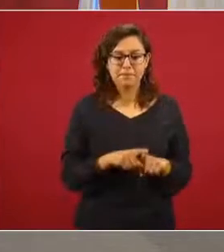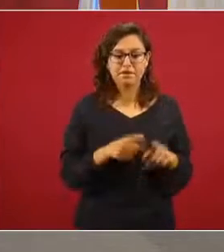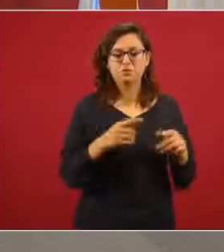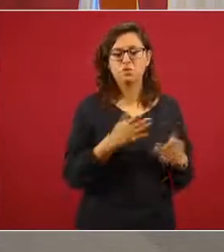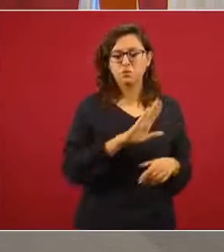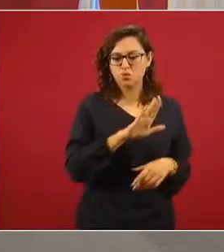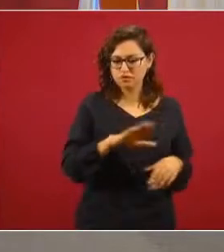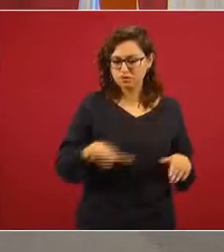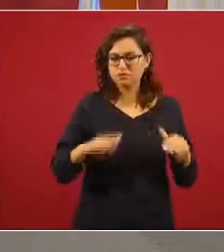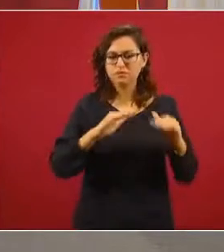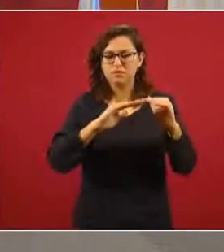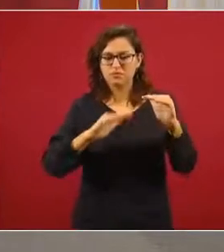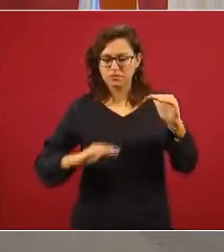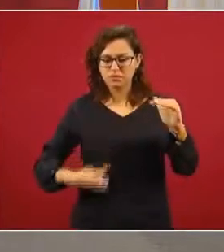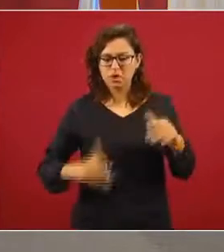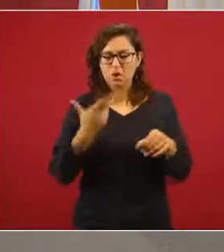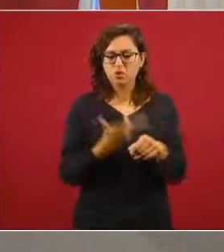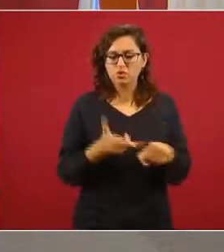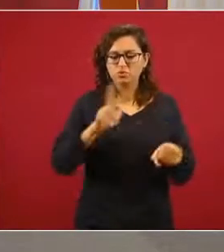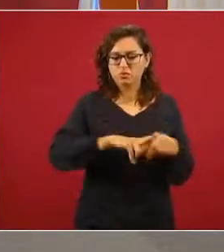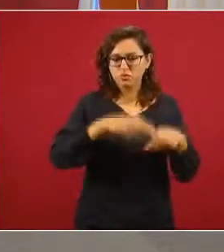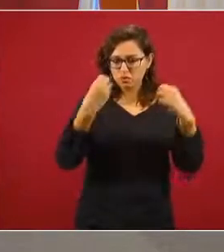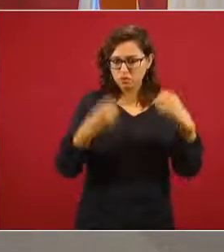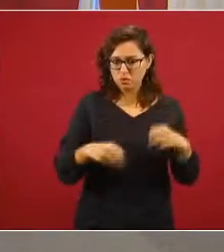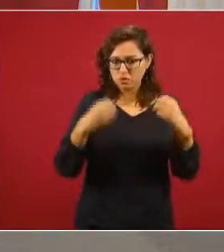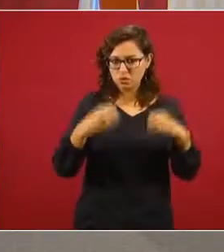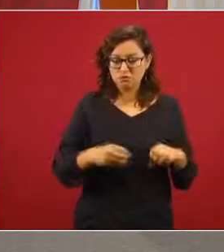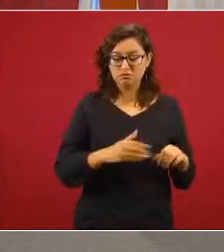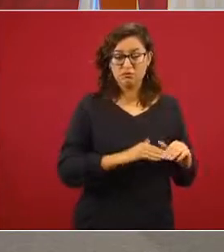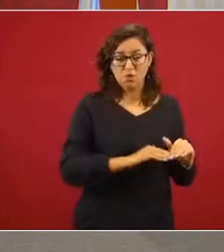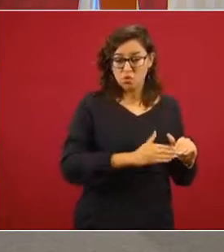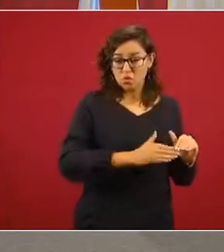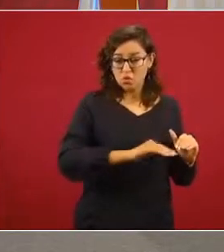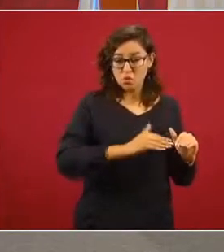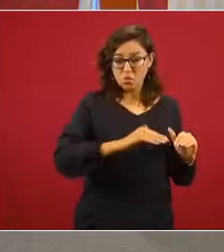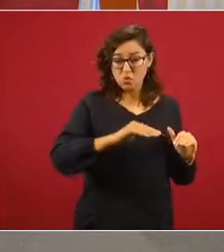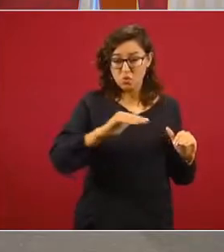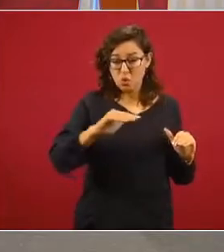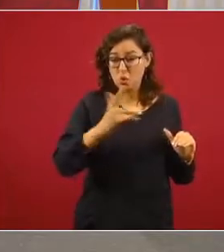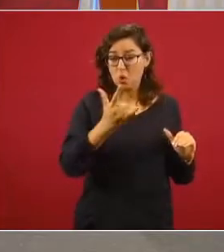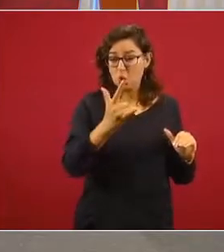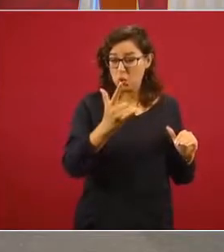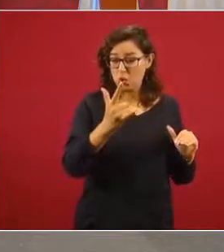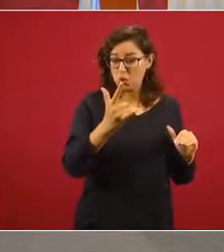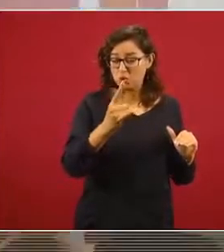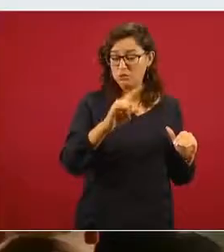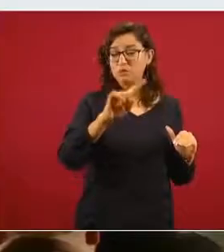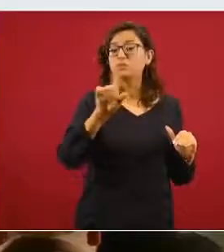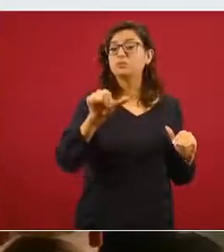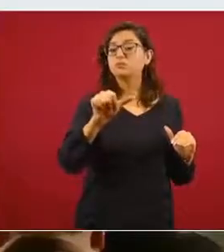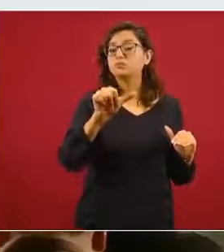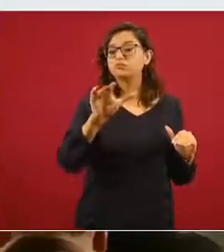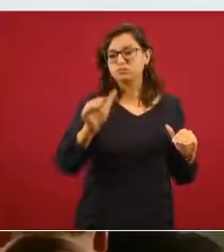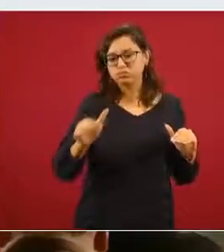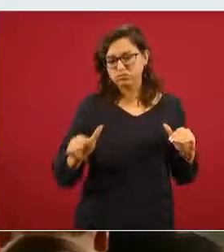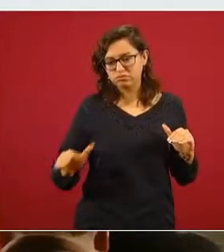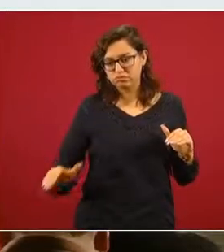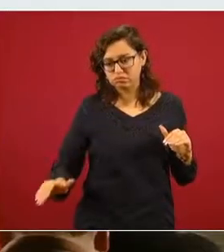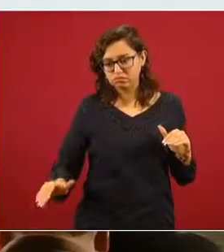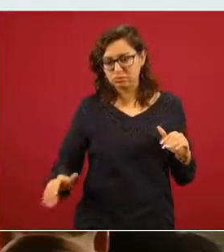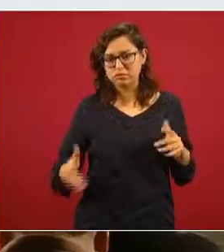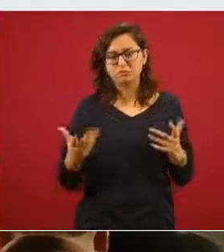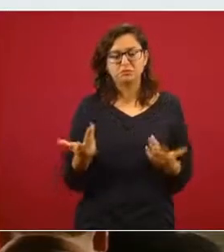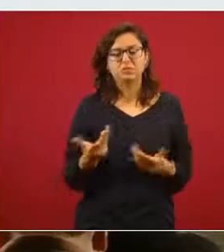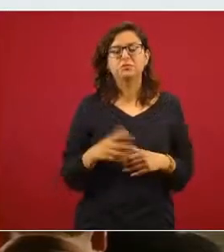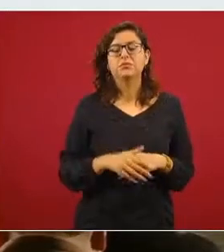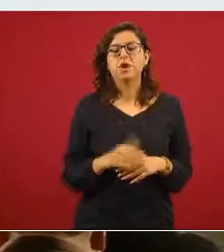la ocupación hospitalaria que creció hasta el inicio de julio, después ha ido reduciéndose, prácticamente desde la tercera